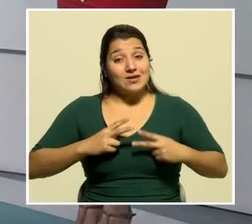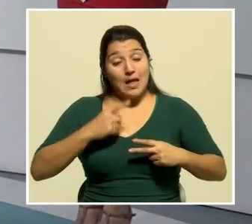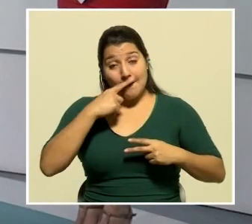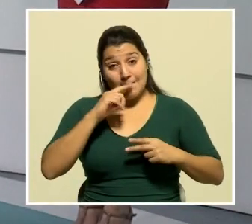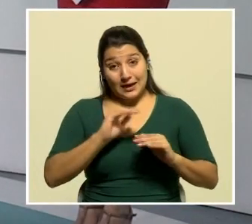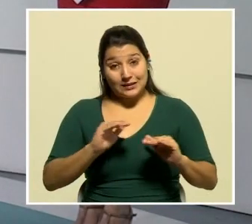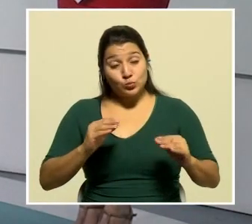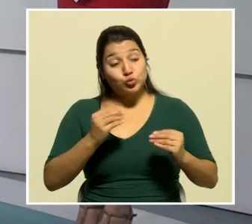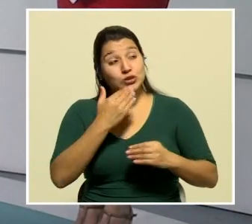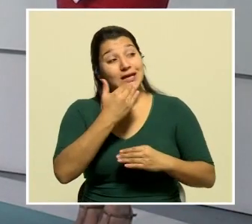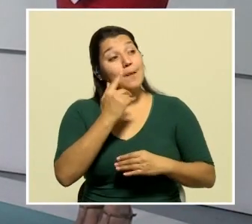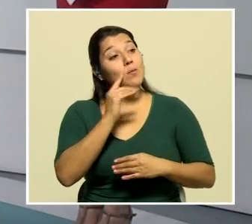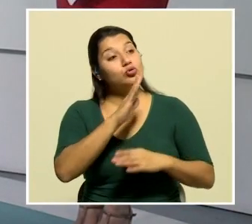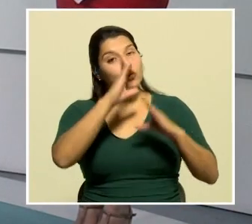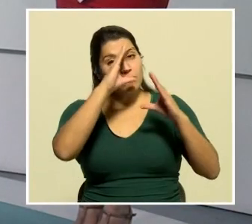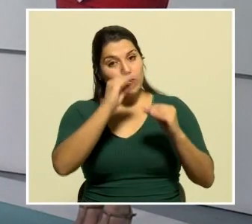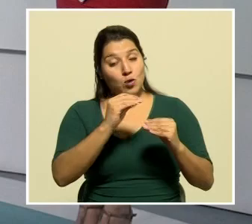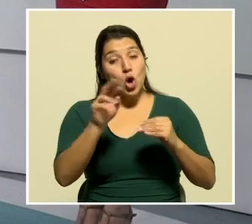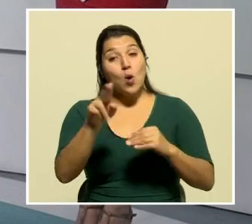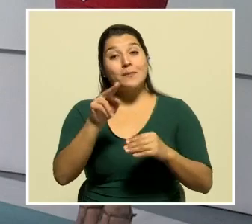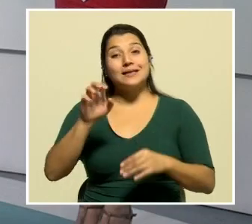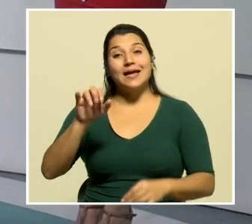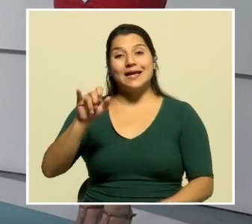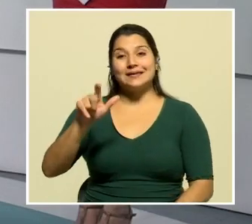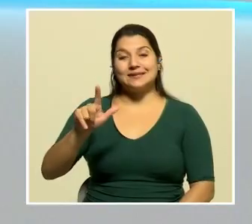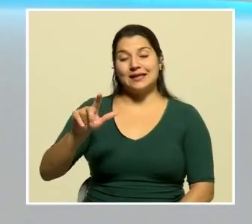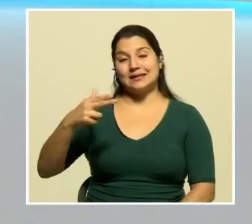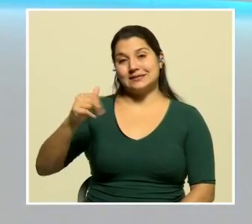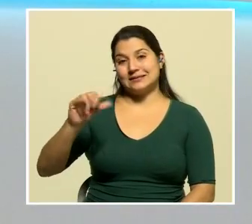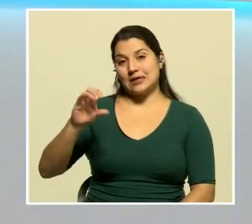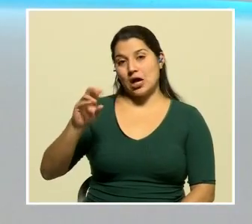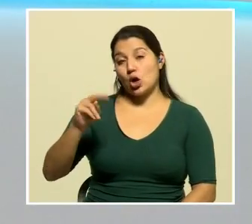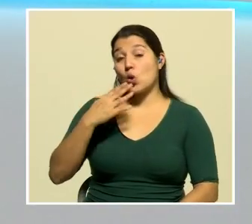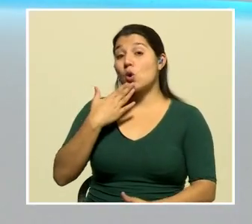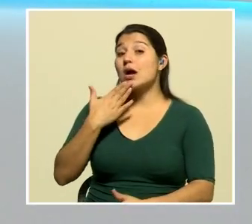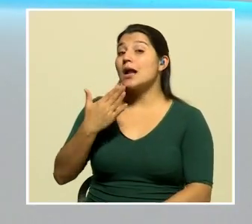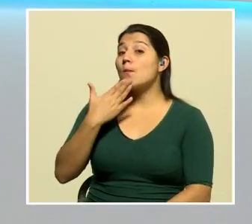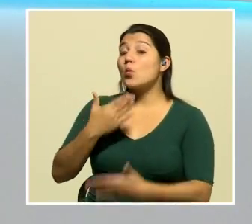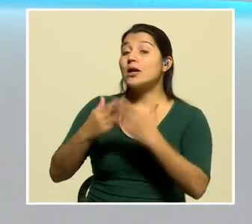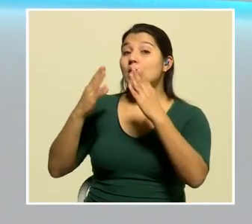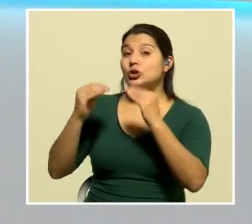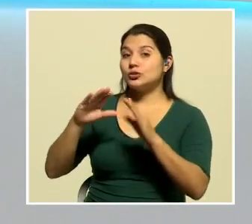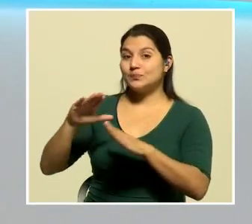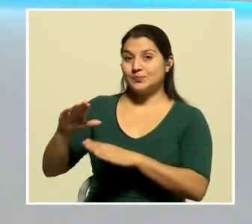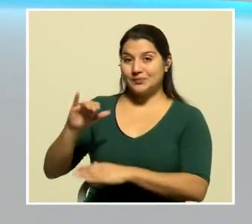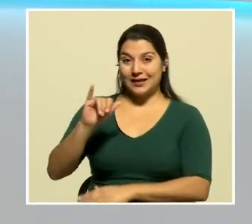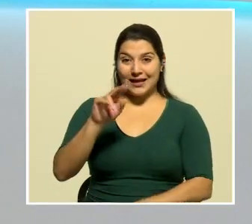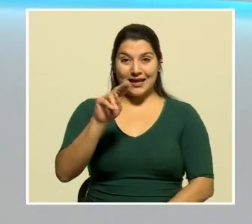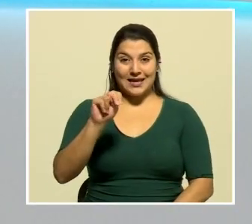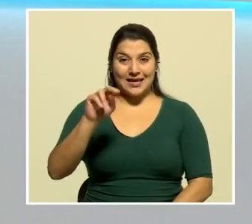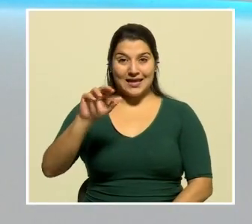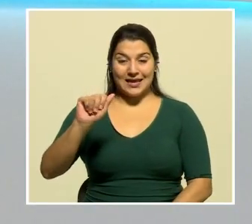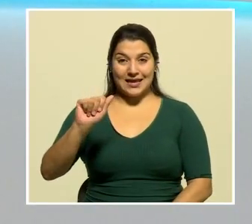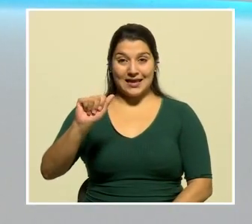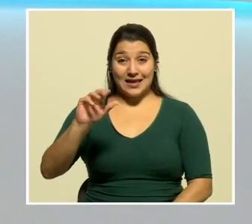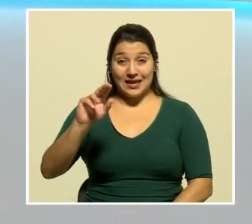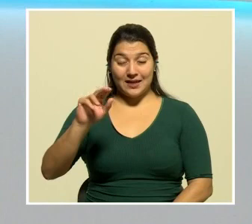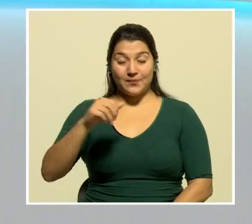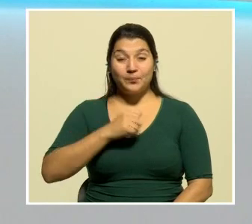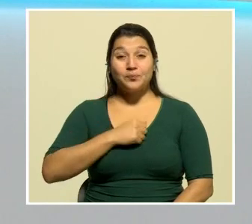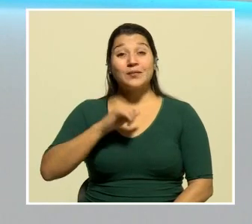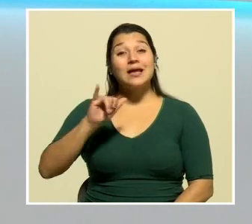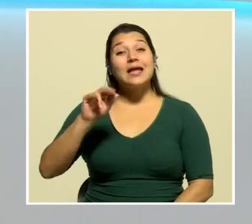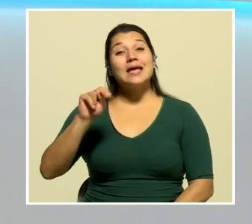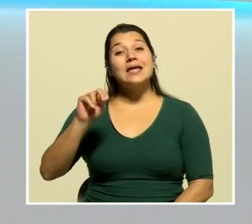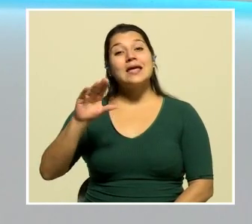datos, nuestra compañera Eisel Chacón Cordero. Gracias, buenas noches. El INCAE realizó una serie de